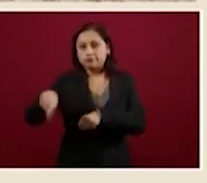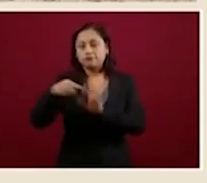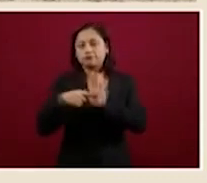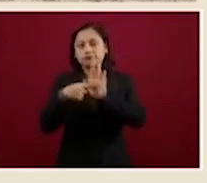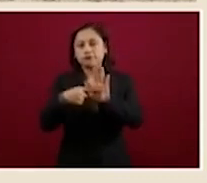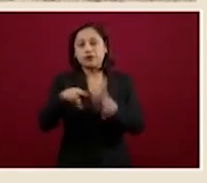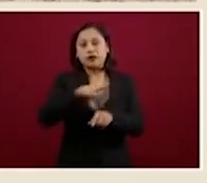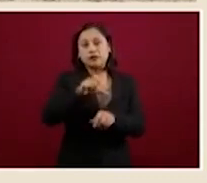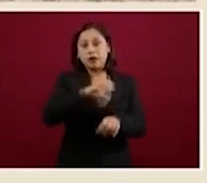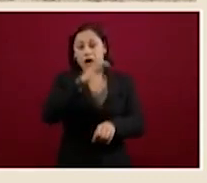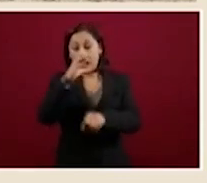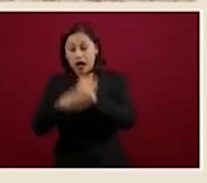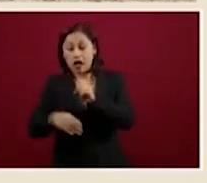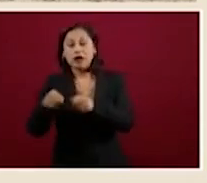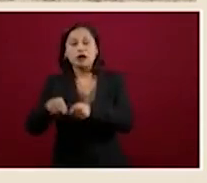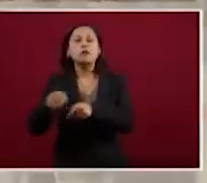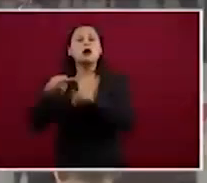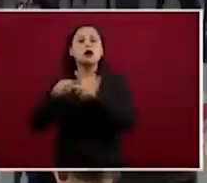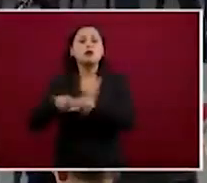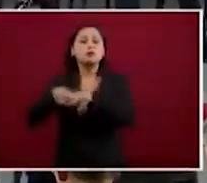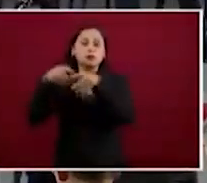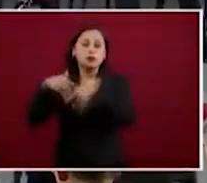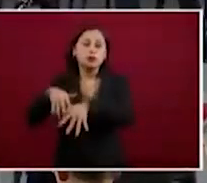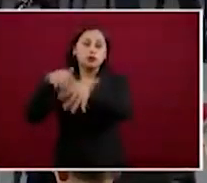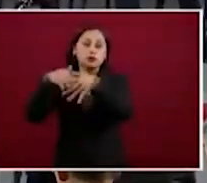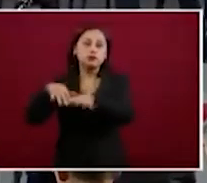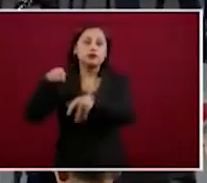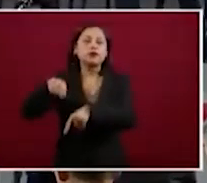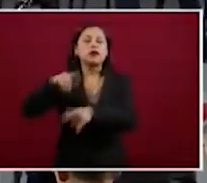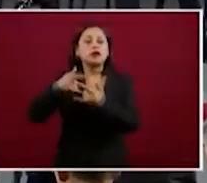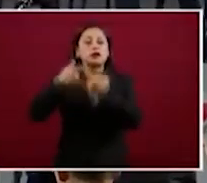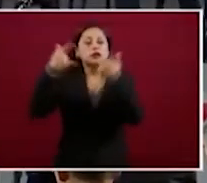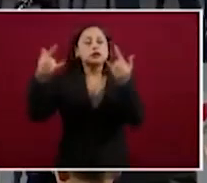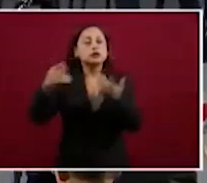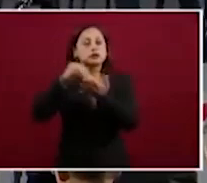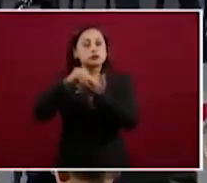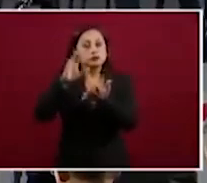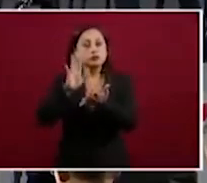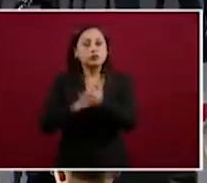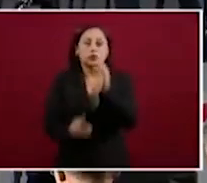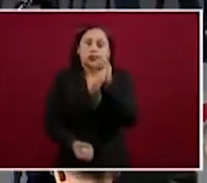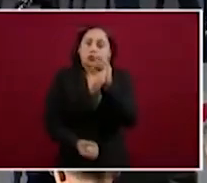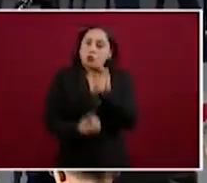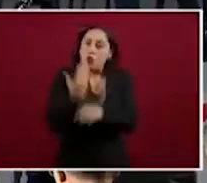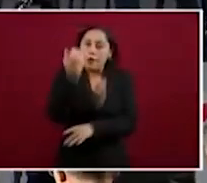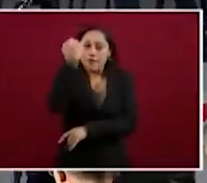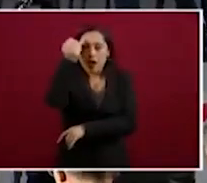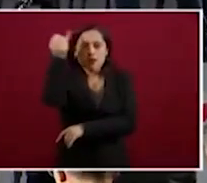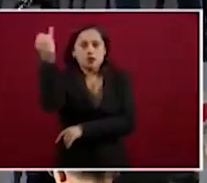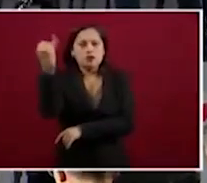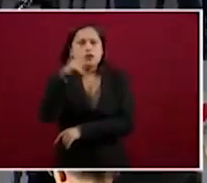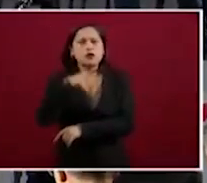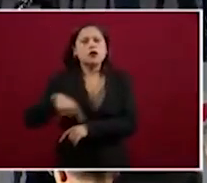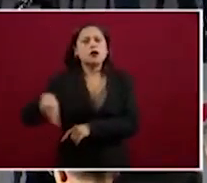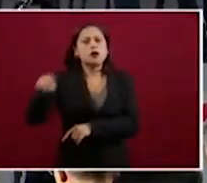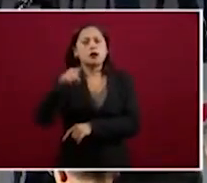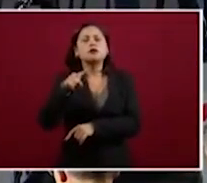desfile. El desfile es un desfile, como se ha mencionado, histórico, inédito, innovador, muy dinámico y muy